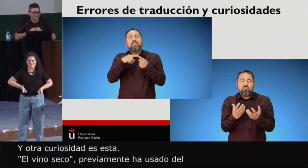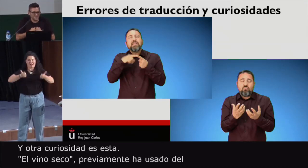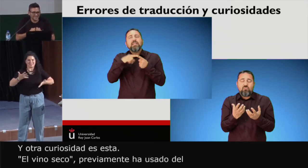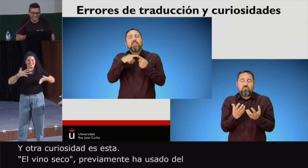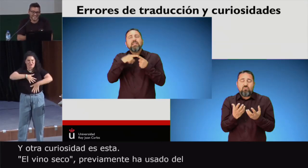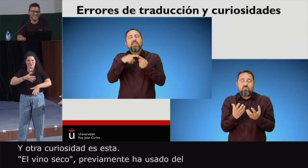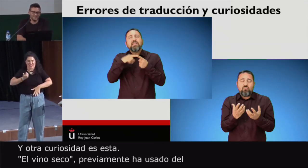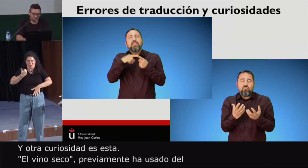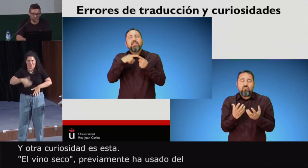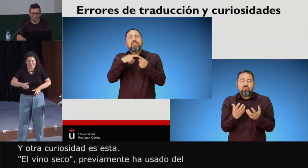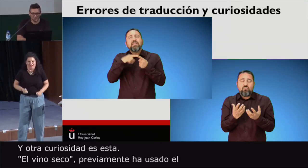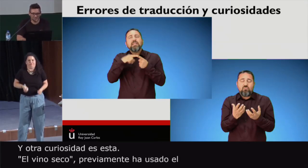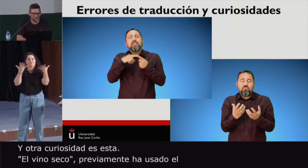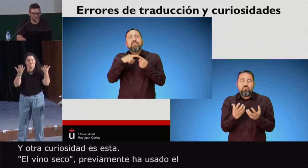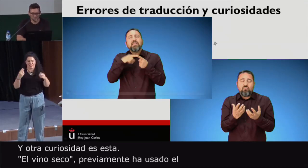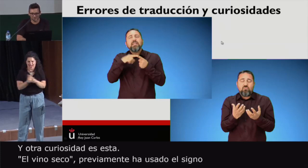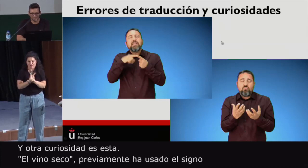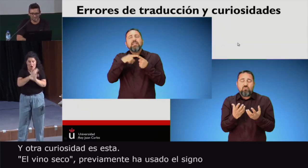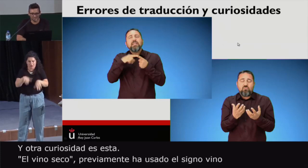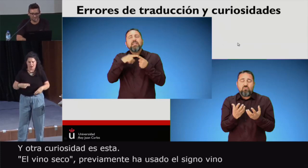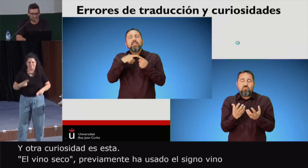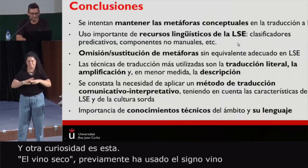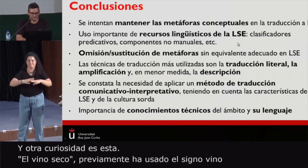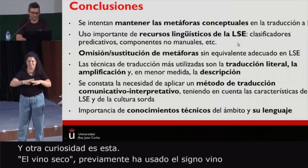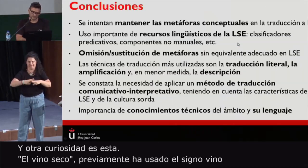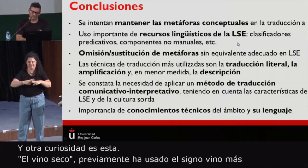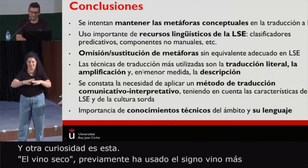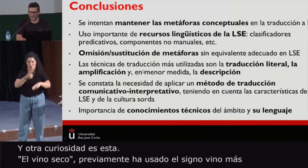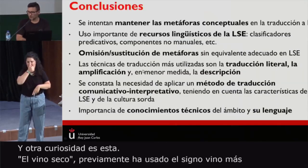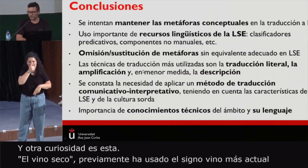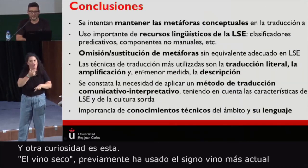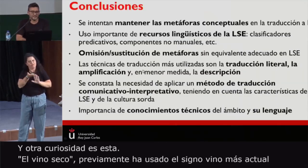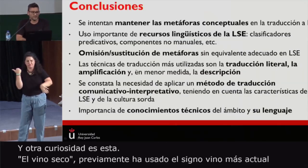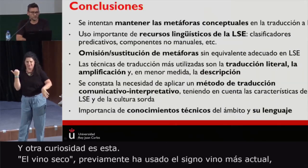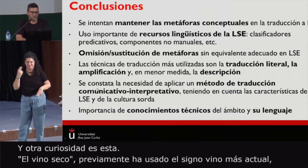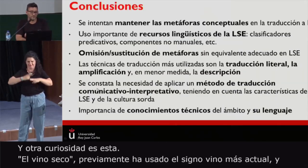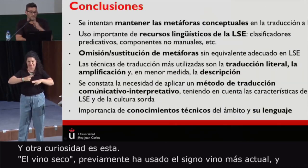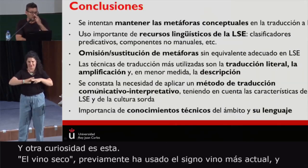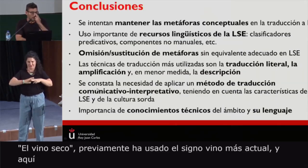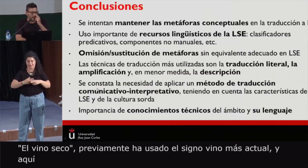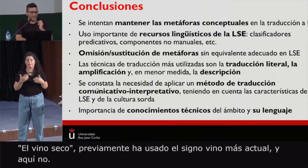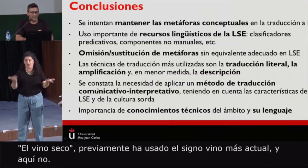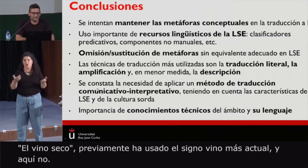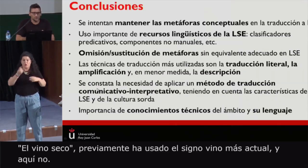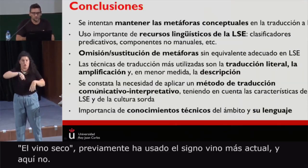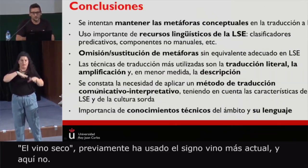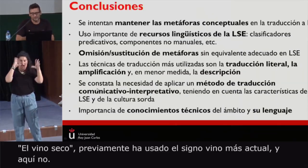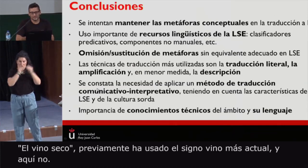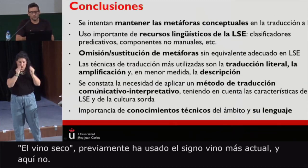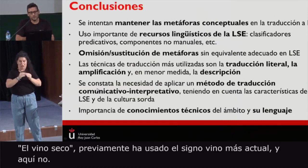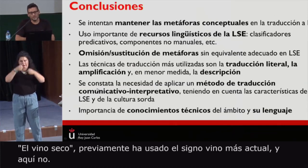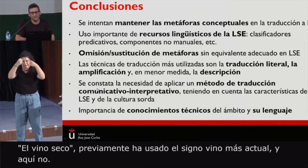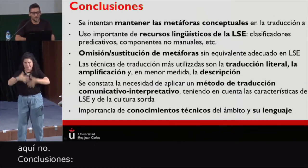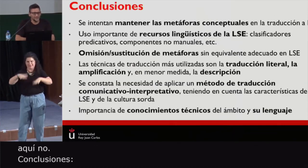más propio de él, ¿no? Y eso es algo que nos pareció curioso e interesante. Bien, las conclusiones del trabajo son, en la traducción,